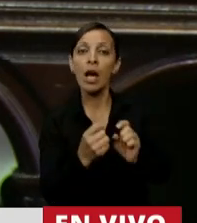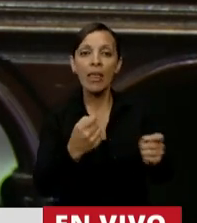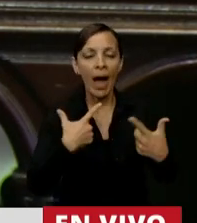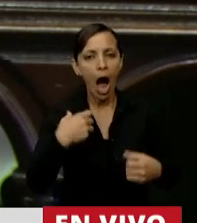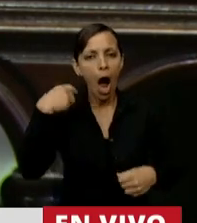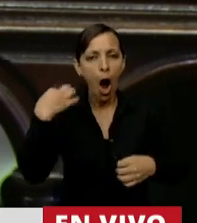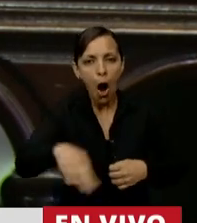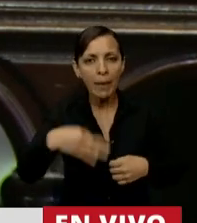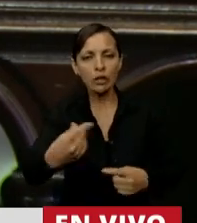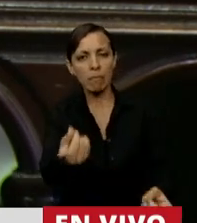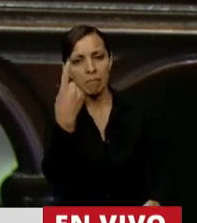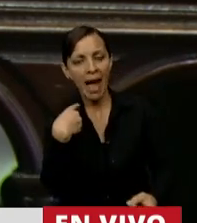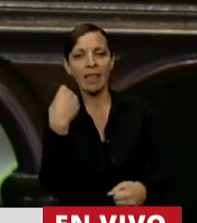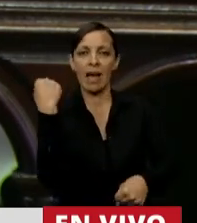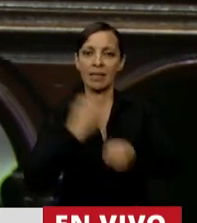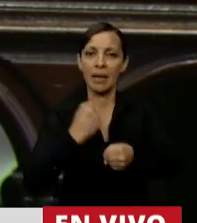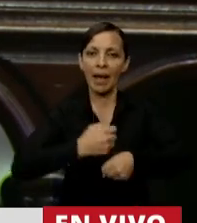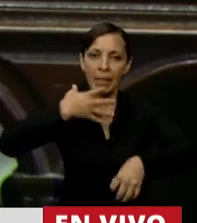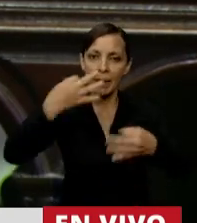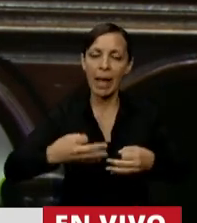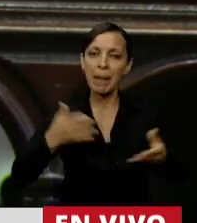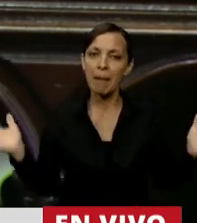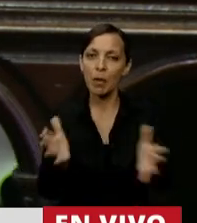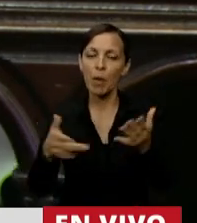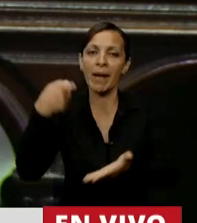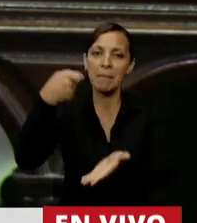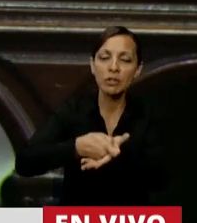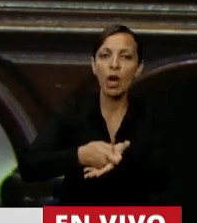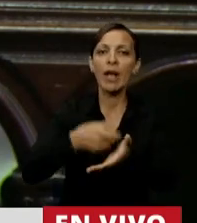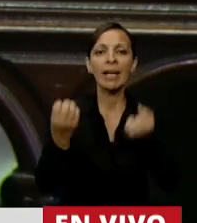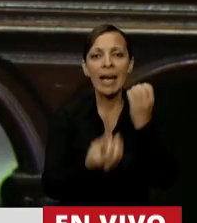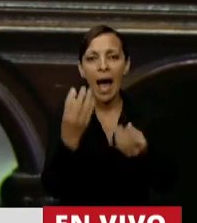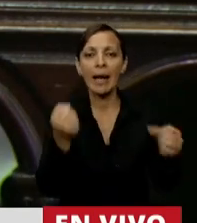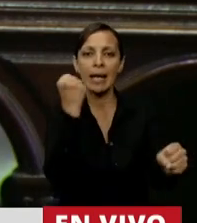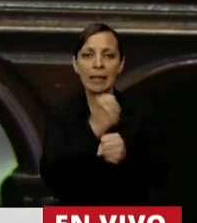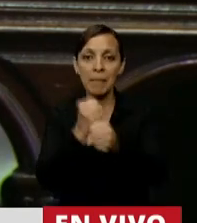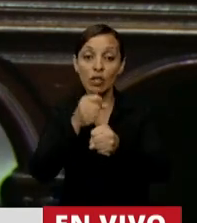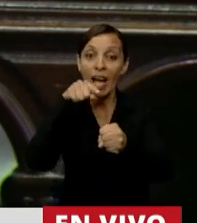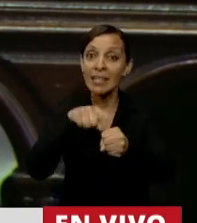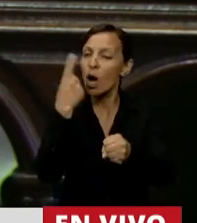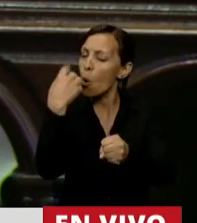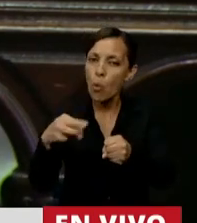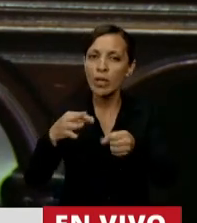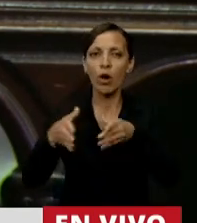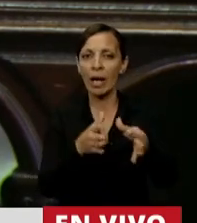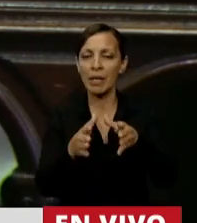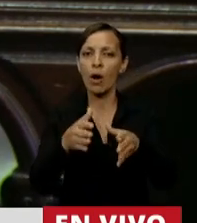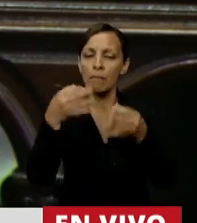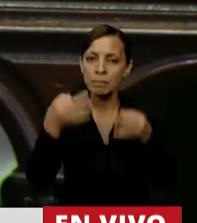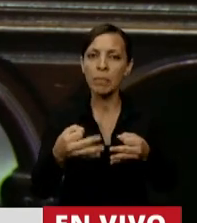a trabajar en serio para promover inversiones, para generar empleo, que es el único camino posible